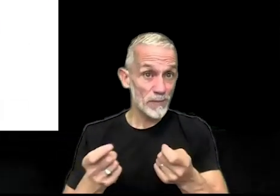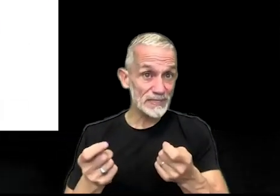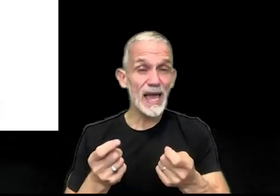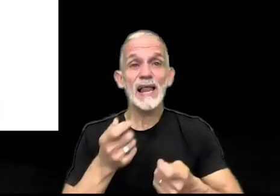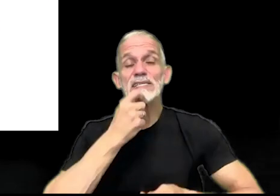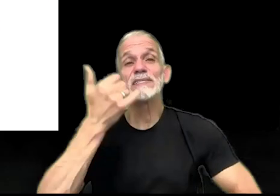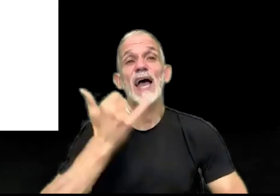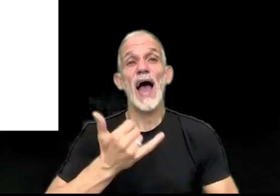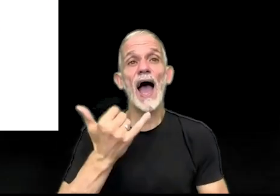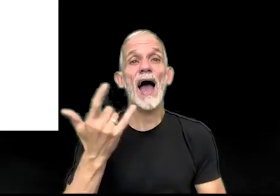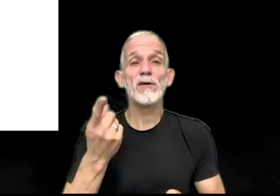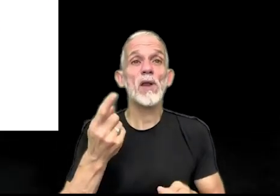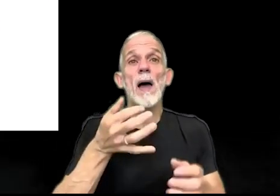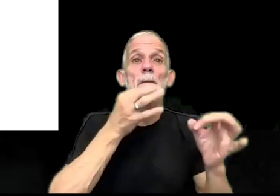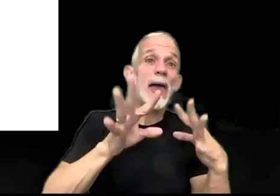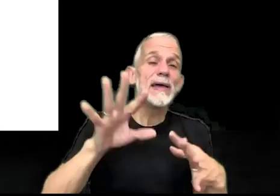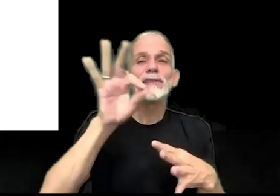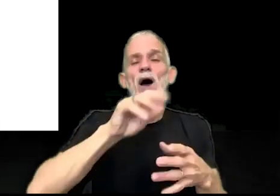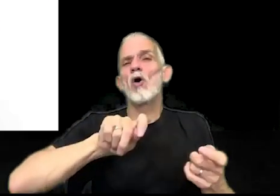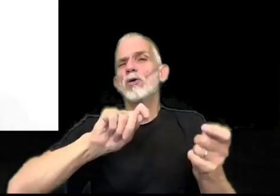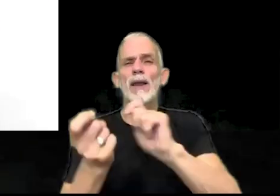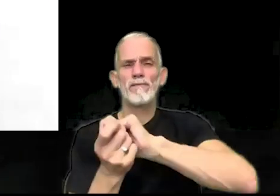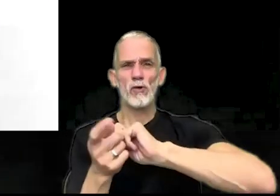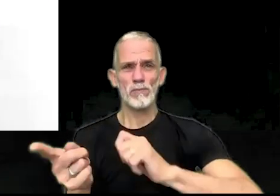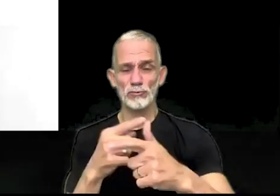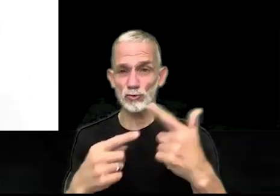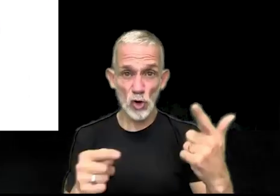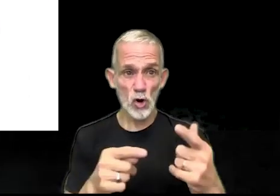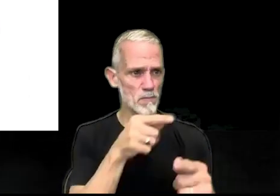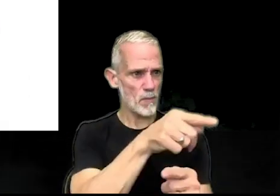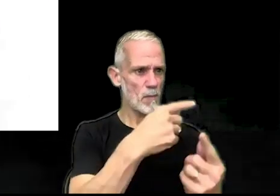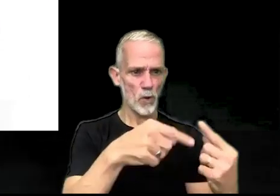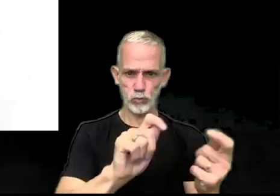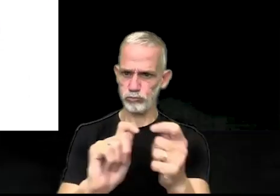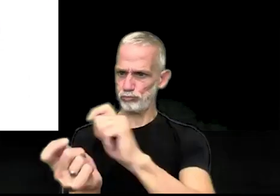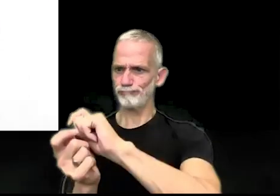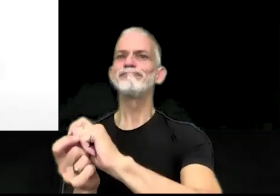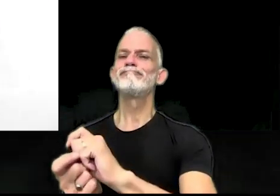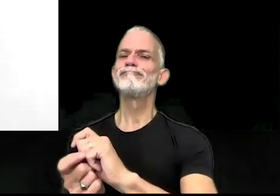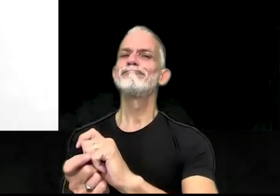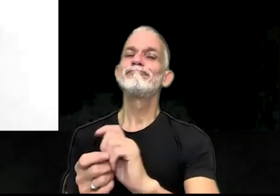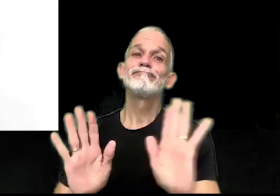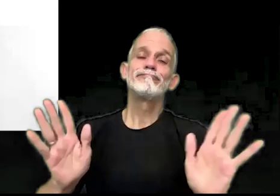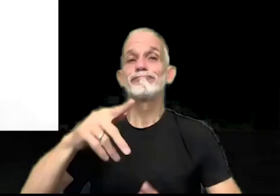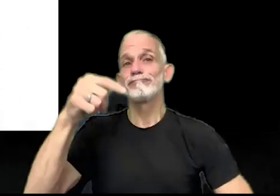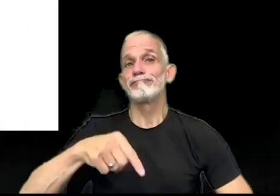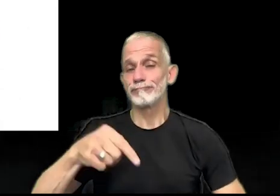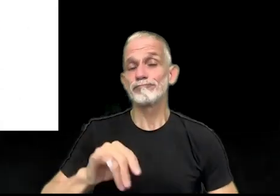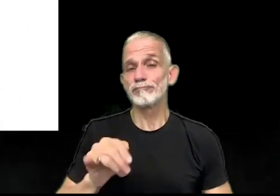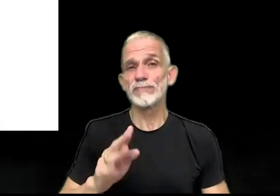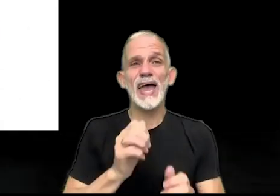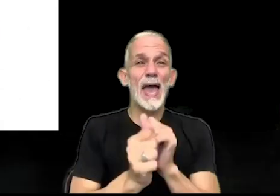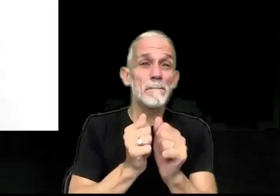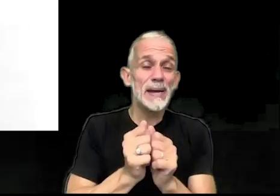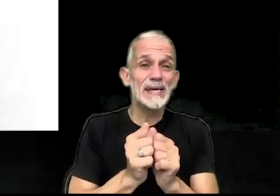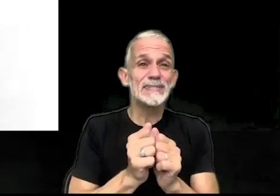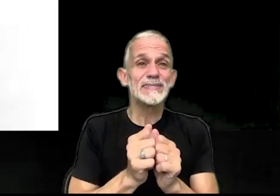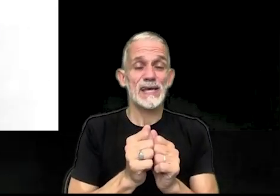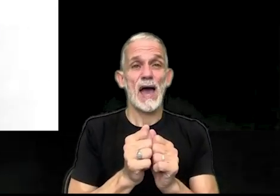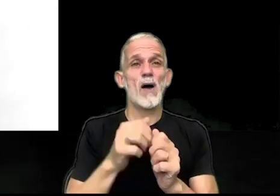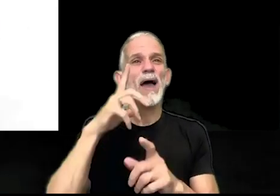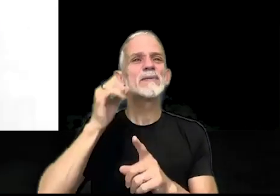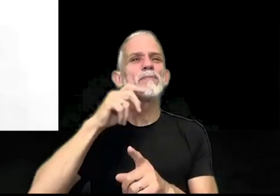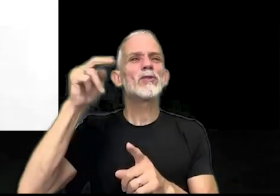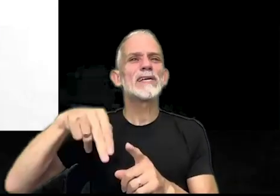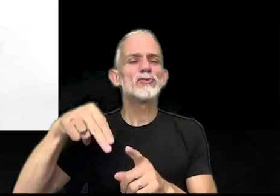comercial cuando haya una venta, una transformación, y por eso no dudamos en decir que hoy empresa o